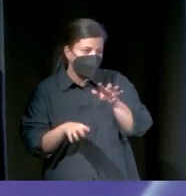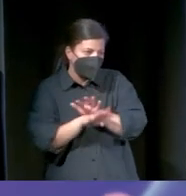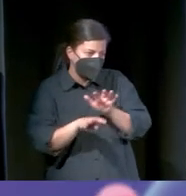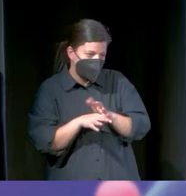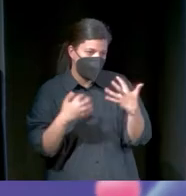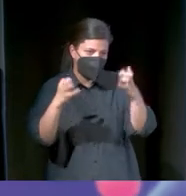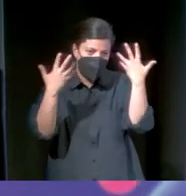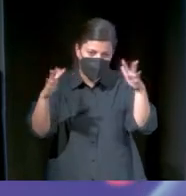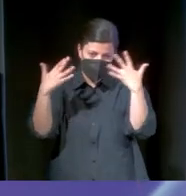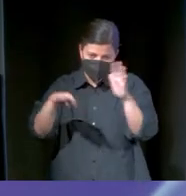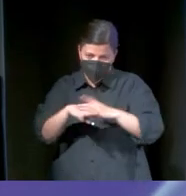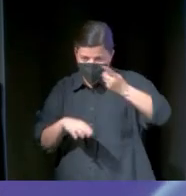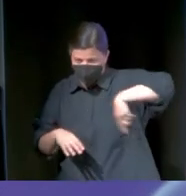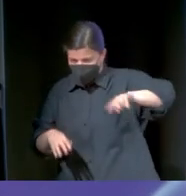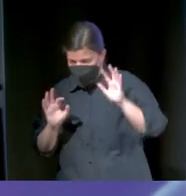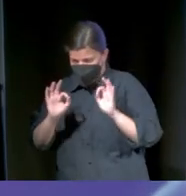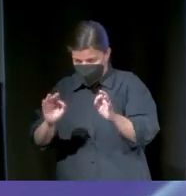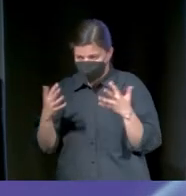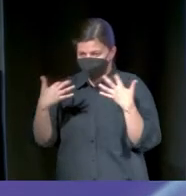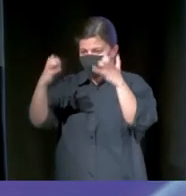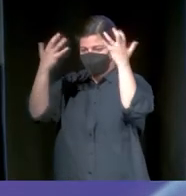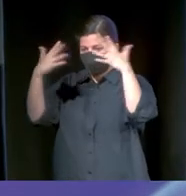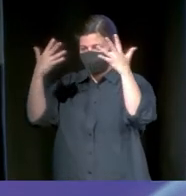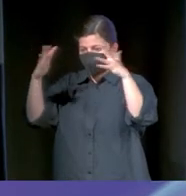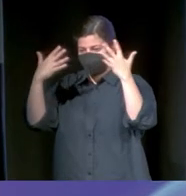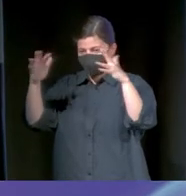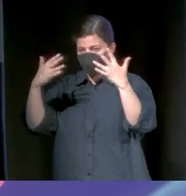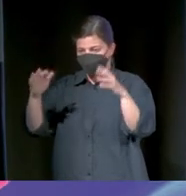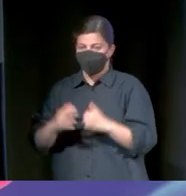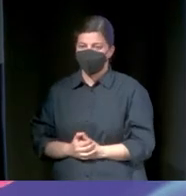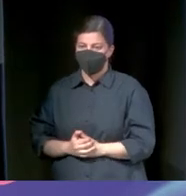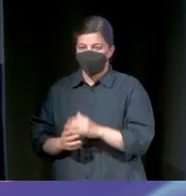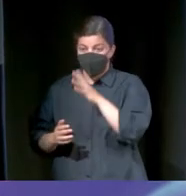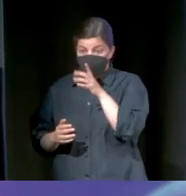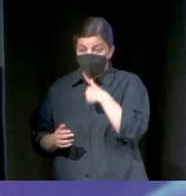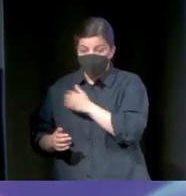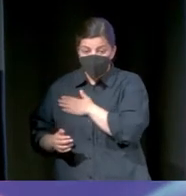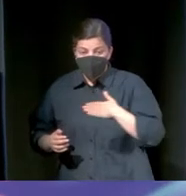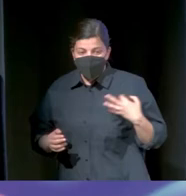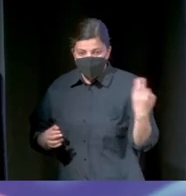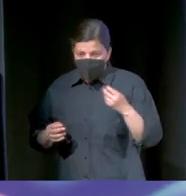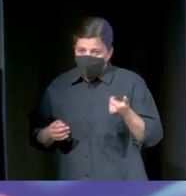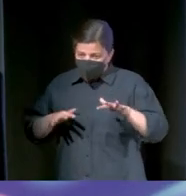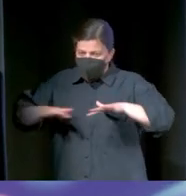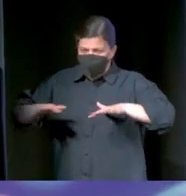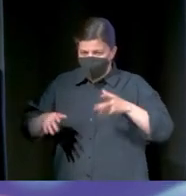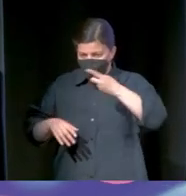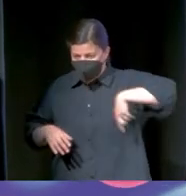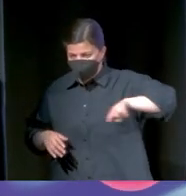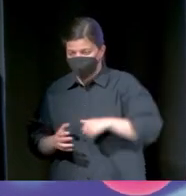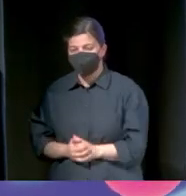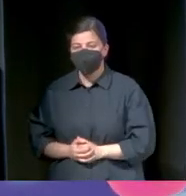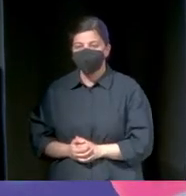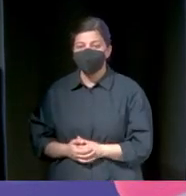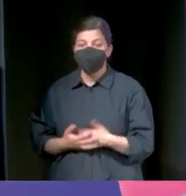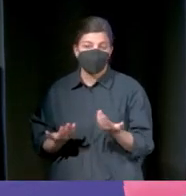un aplauso para vosotros sobre todo y al final yo lo que quería era venga a levantar esto un poquito y luego ahora ya